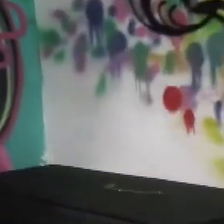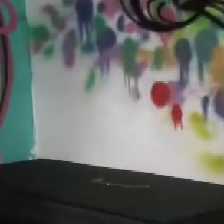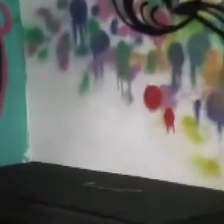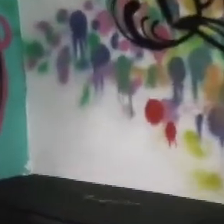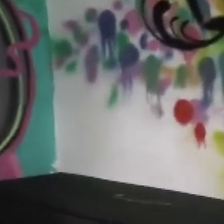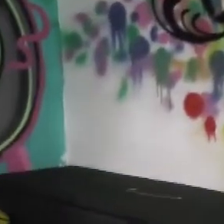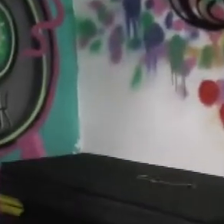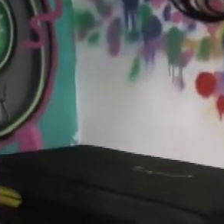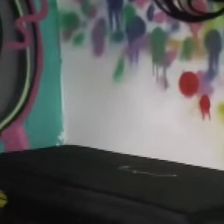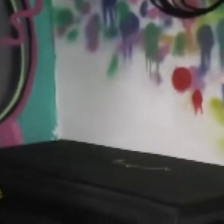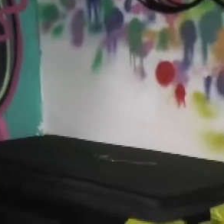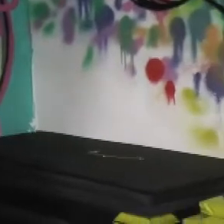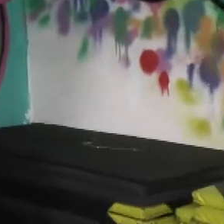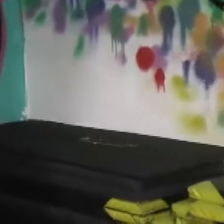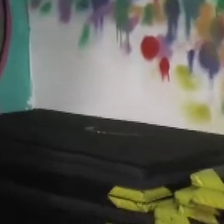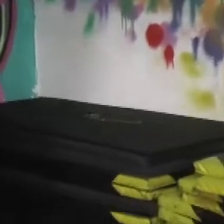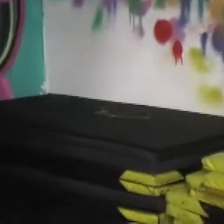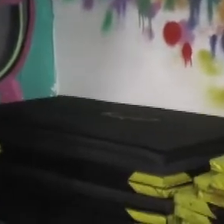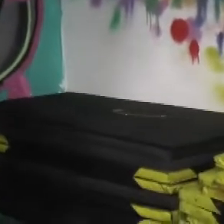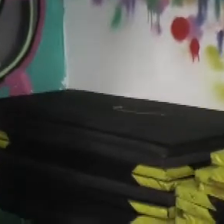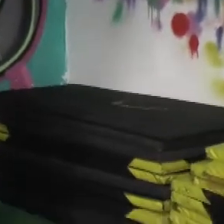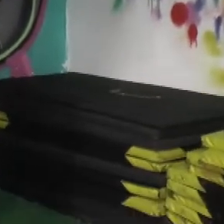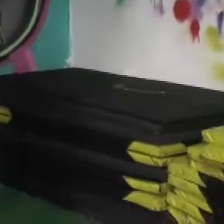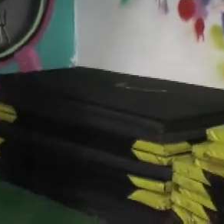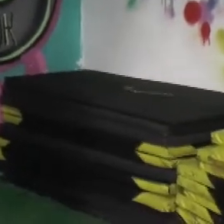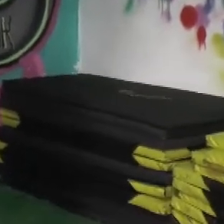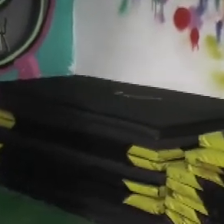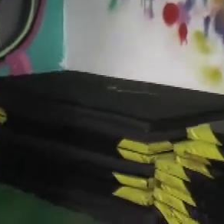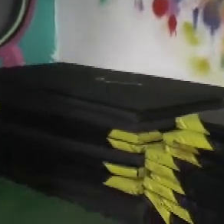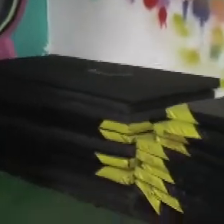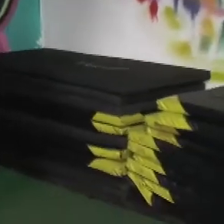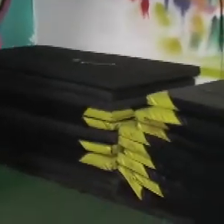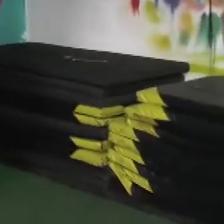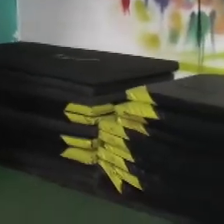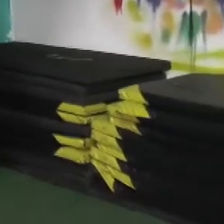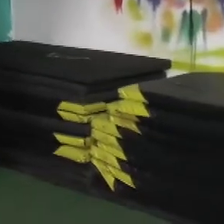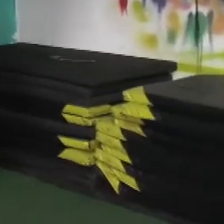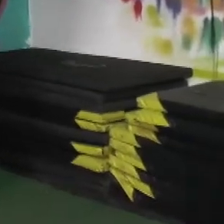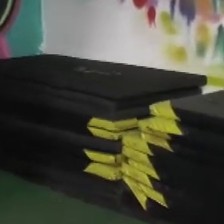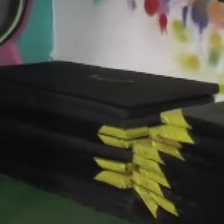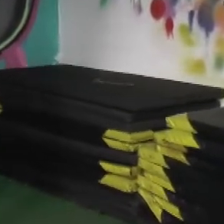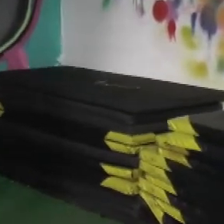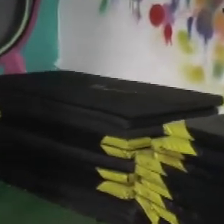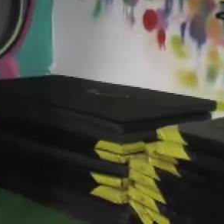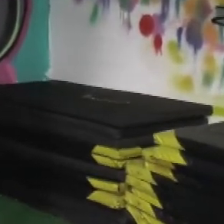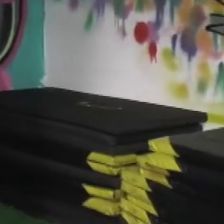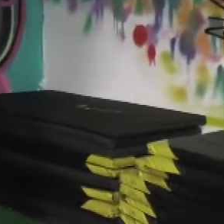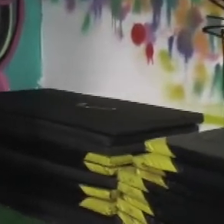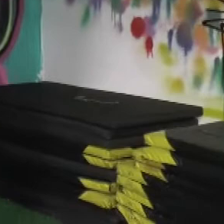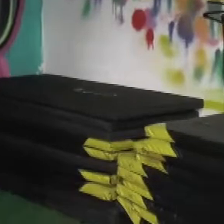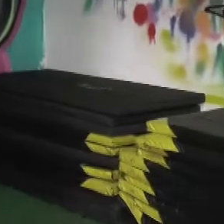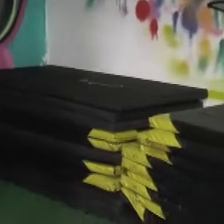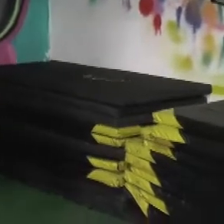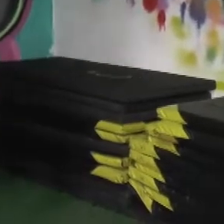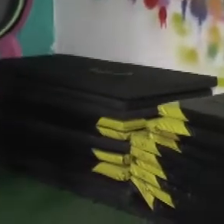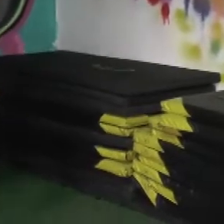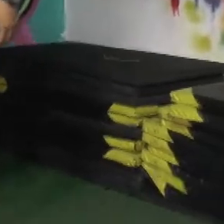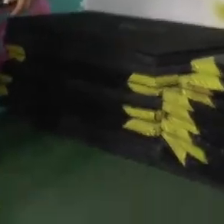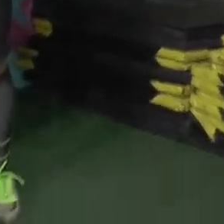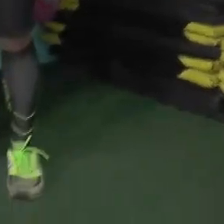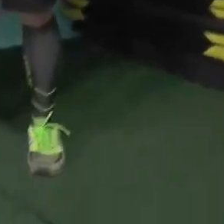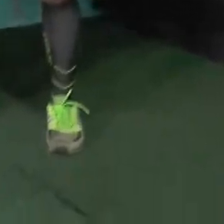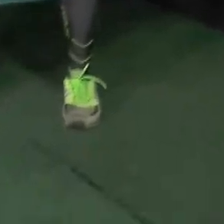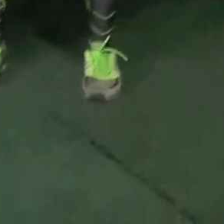pero vamos a hacer con skipping. Entonces, ¿qué voy a hacer? Movimiento de skipping de 5 segundos y ejecuto dos sentadillas. Listo, entonces hago un skipping,